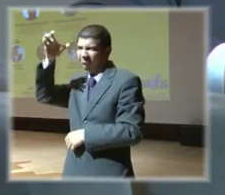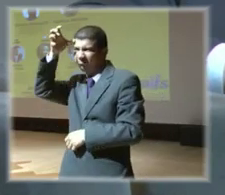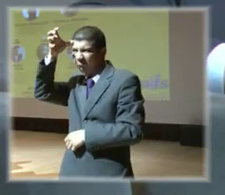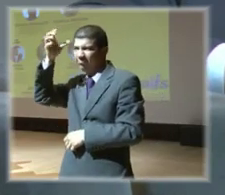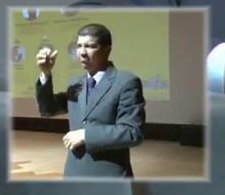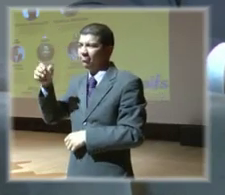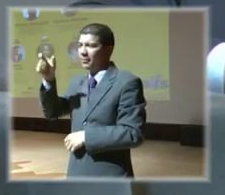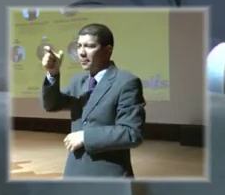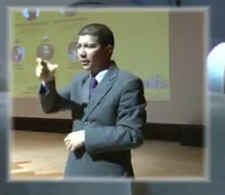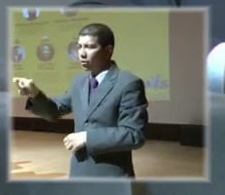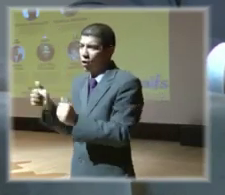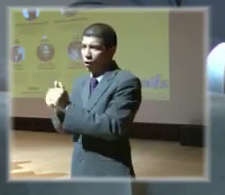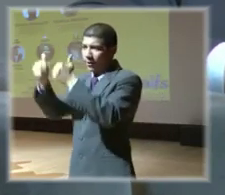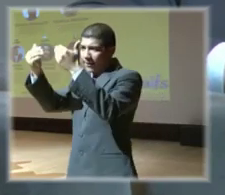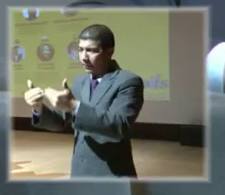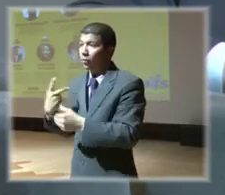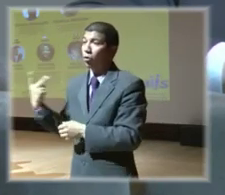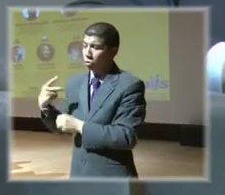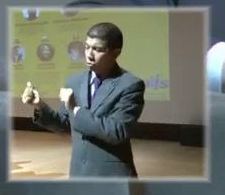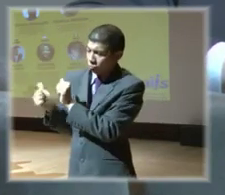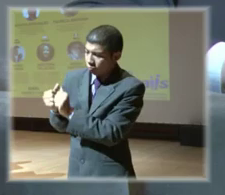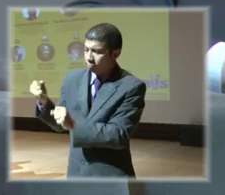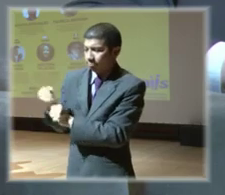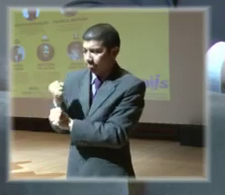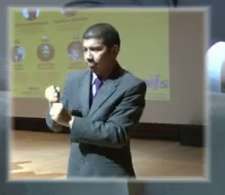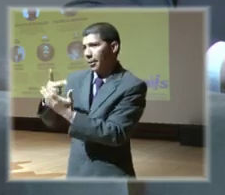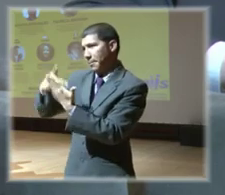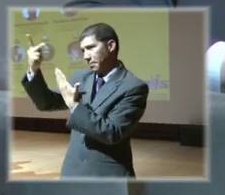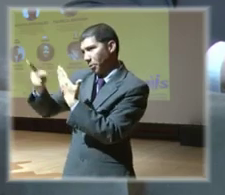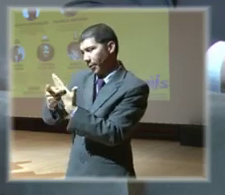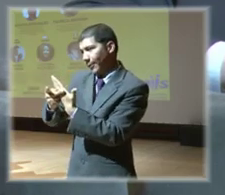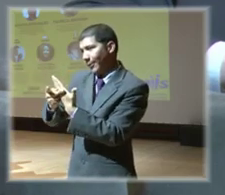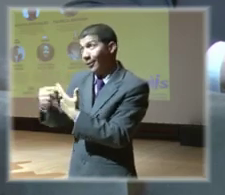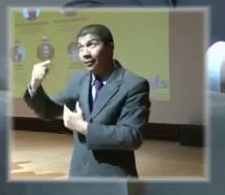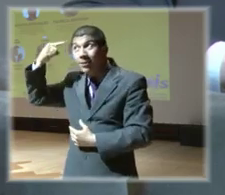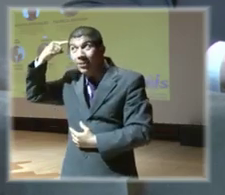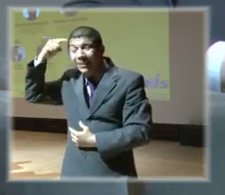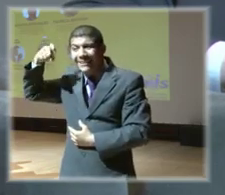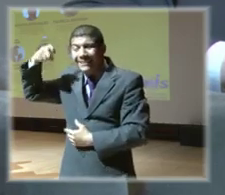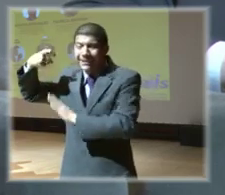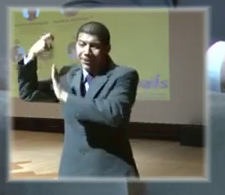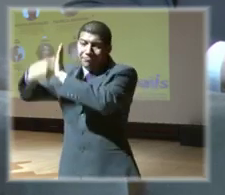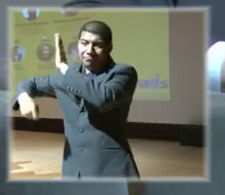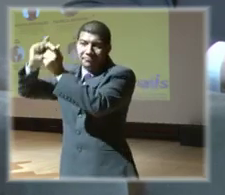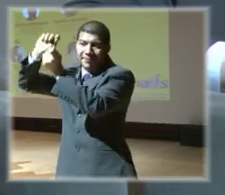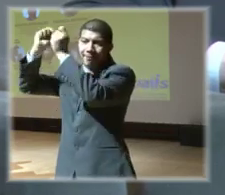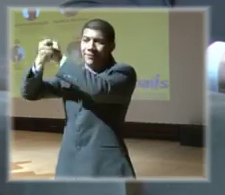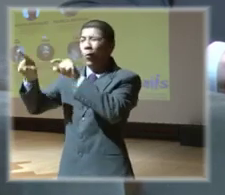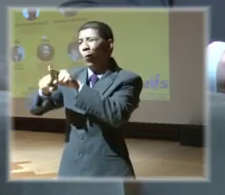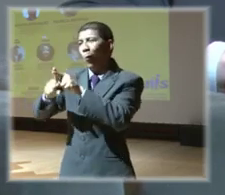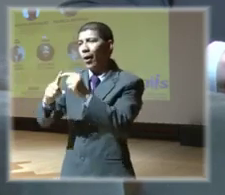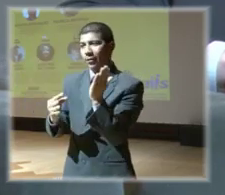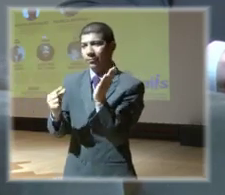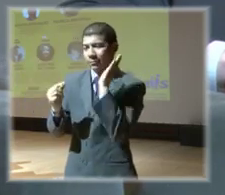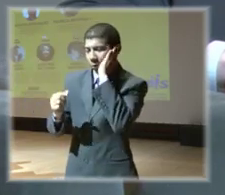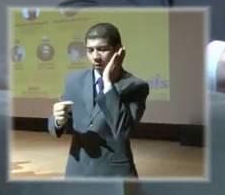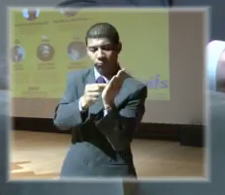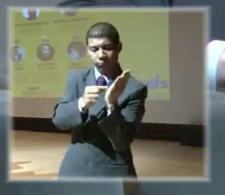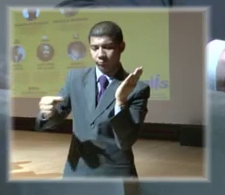privilegio de trabajar en varios proyectos, hay que cambiar el chip. En el curso de nuestro trabajo en